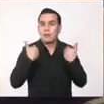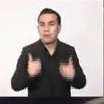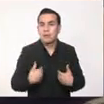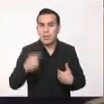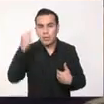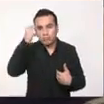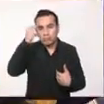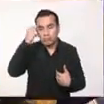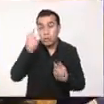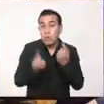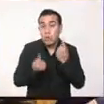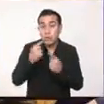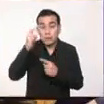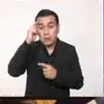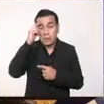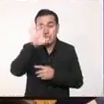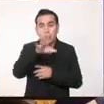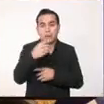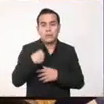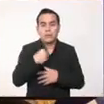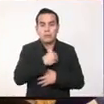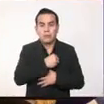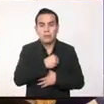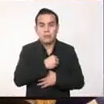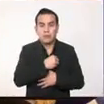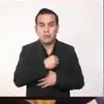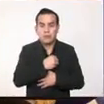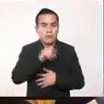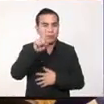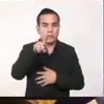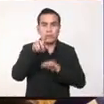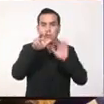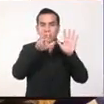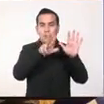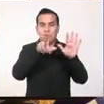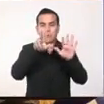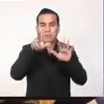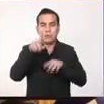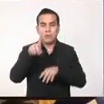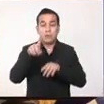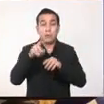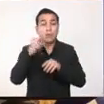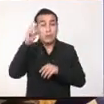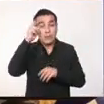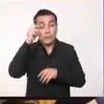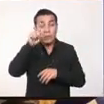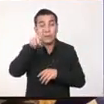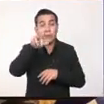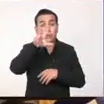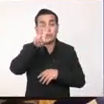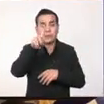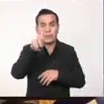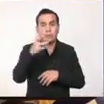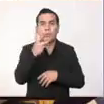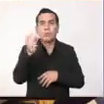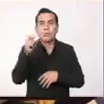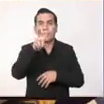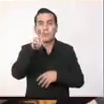forma de destitución, la cual requiere 5 médicos. No es el 186, es el 131, numeral